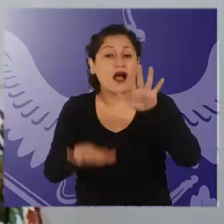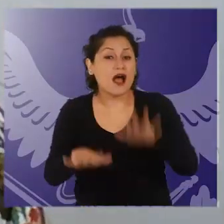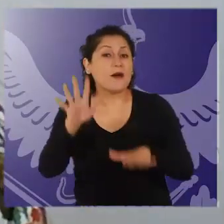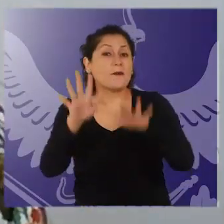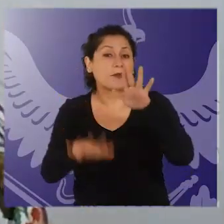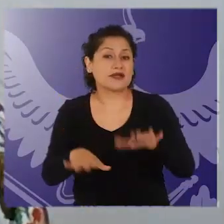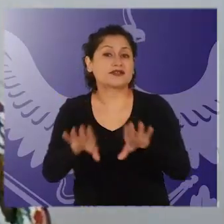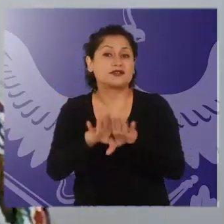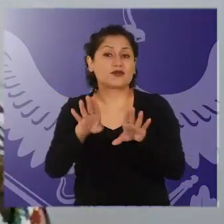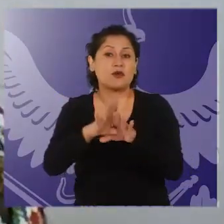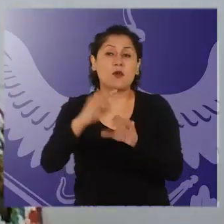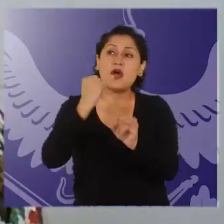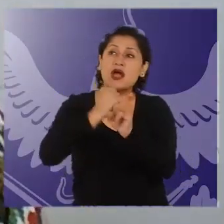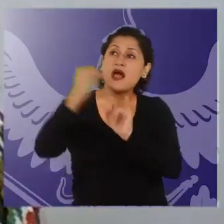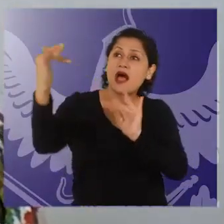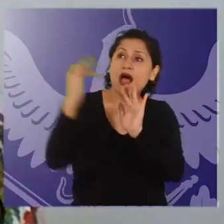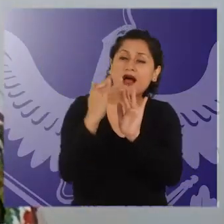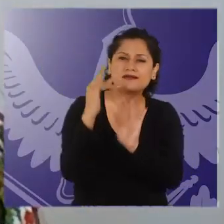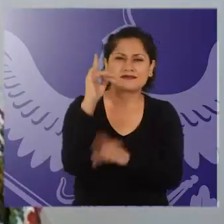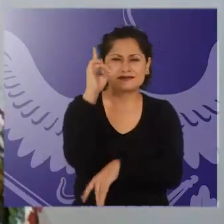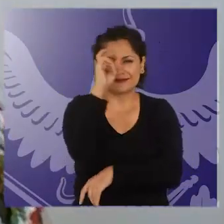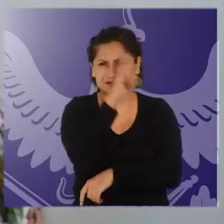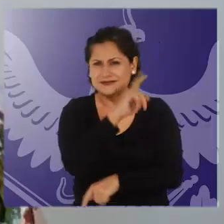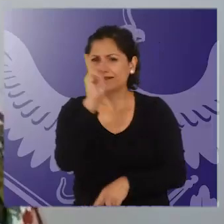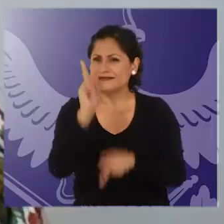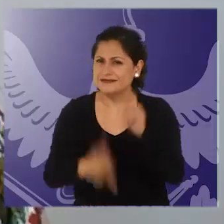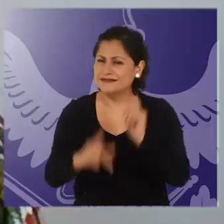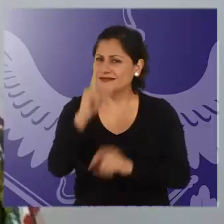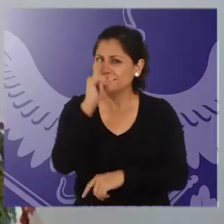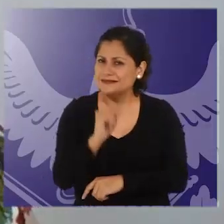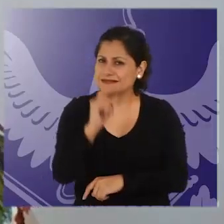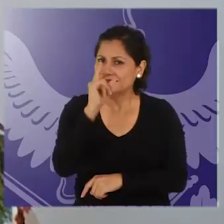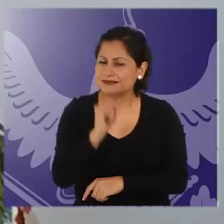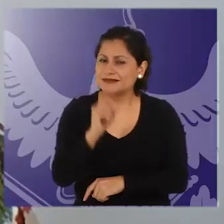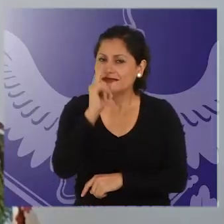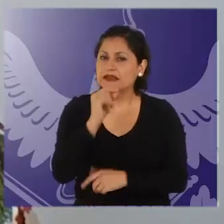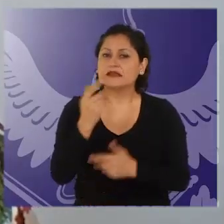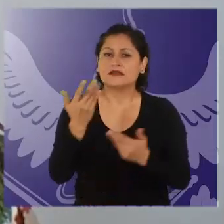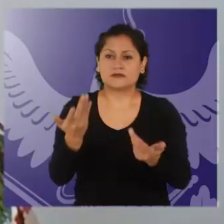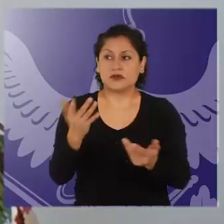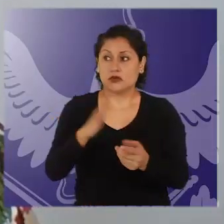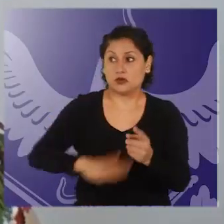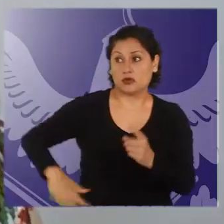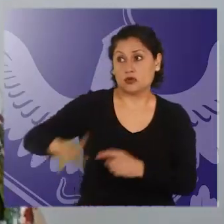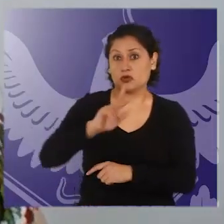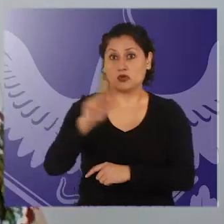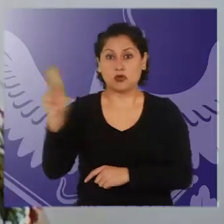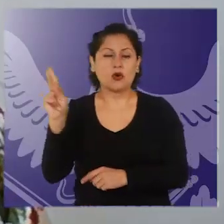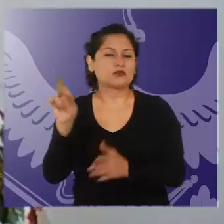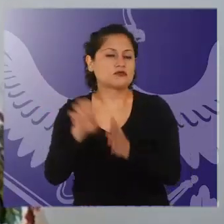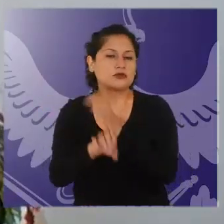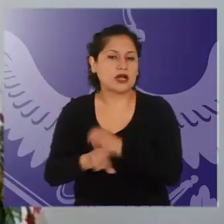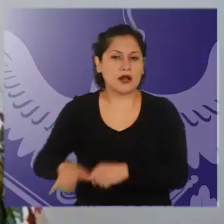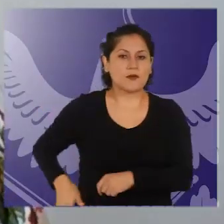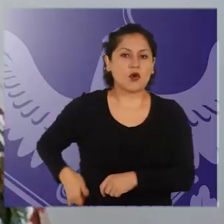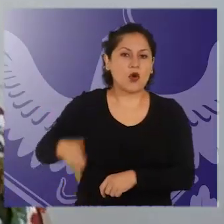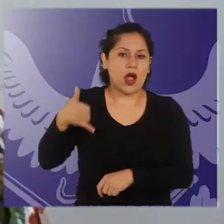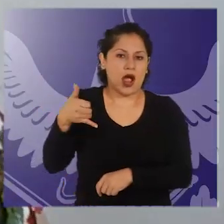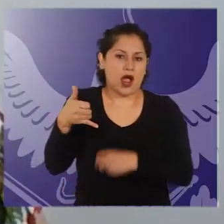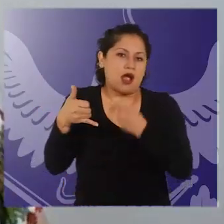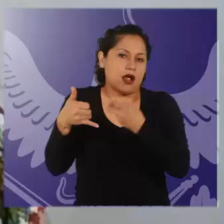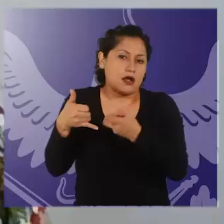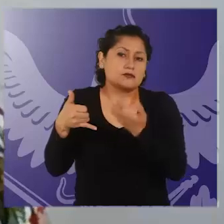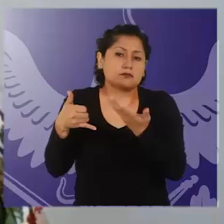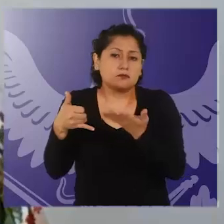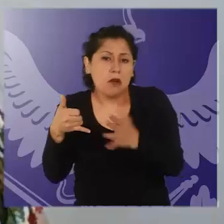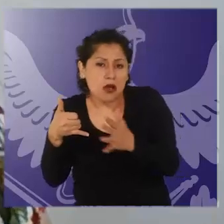comunicación o la señal es estable en nuestras comunidades y que no todos podemos acceder a ella, ¿no? Un teléfono o un